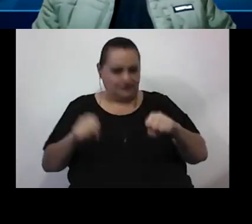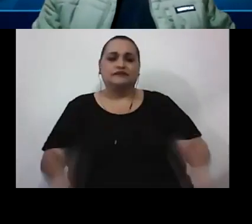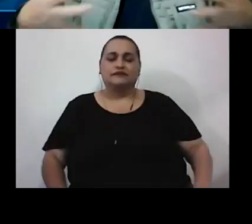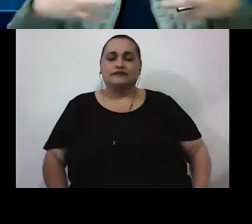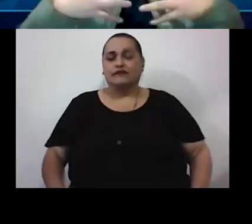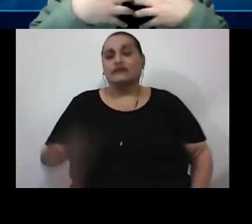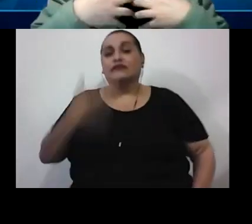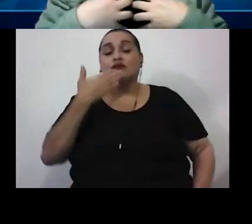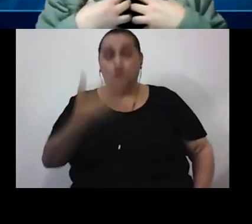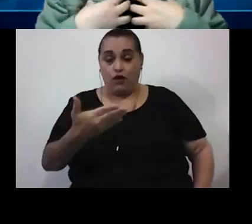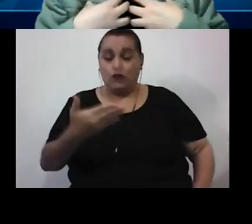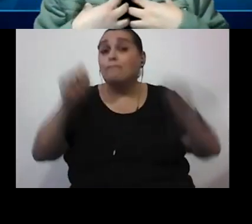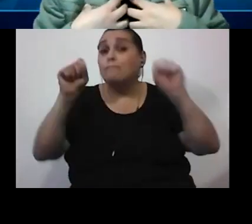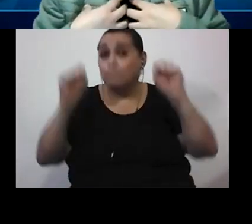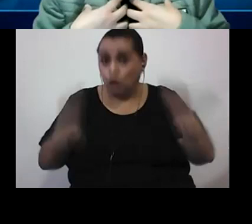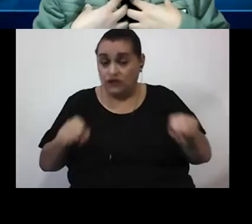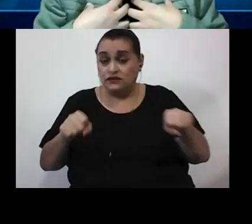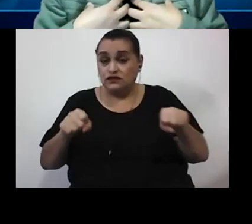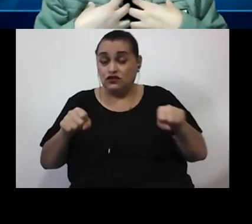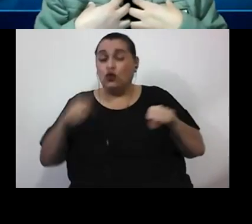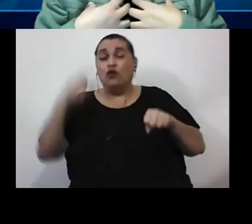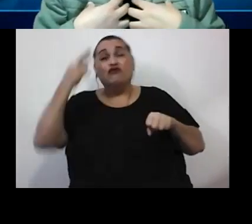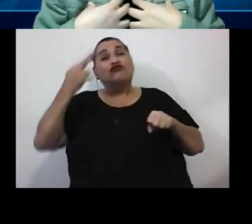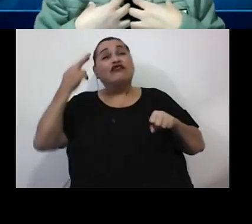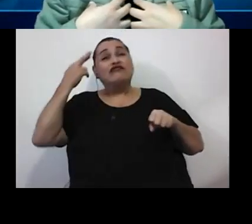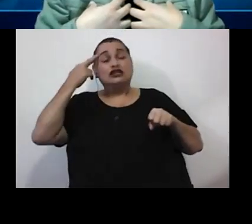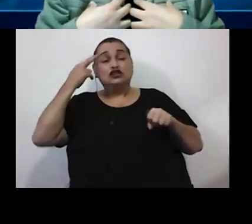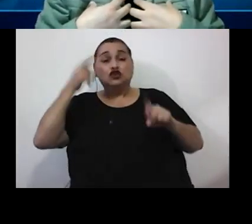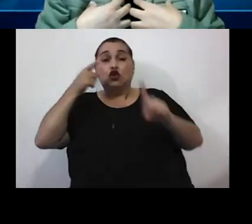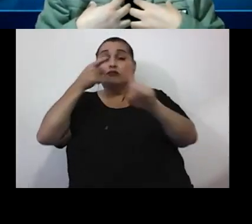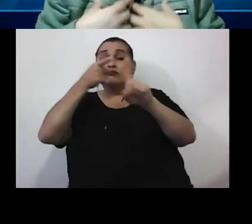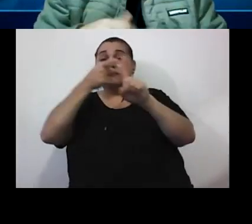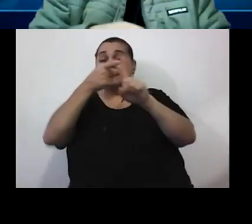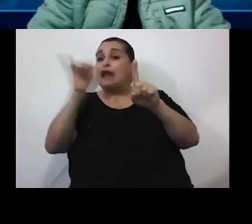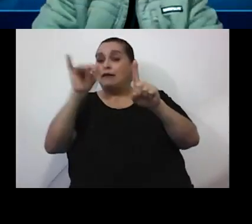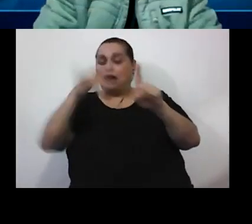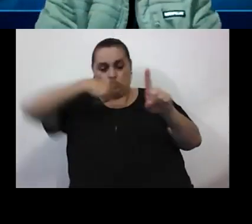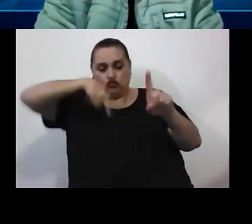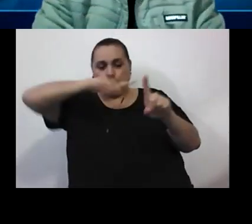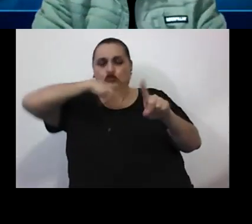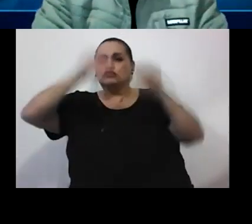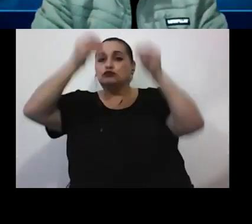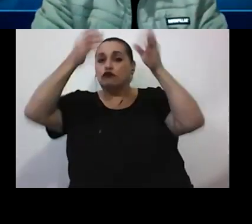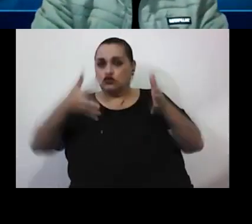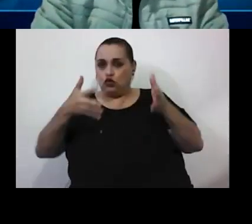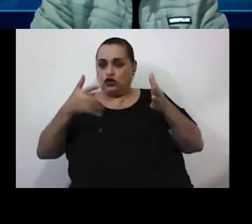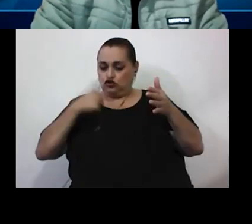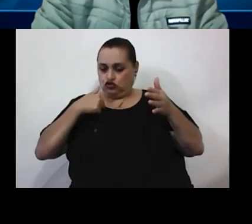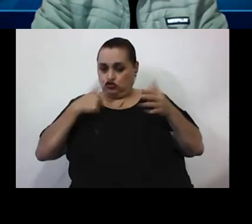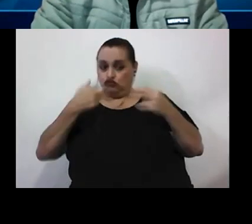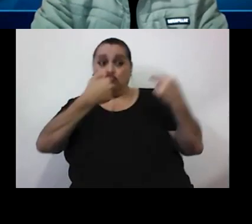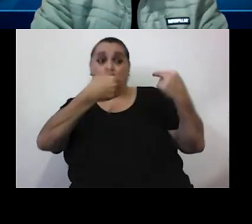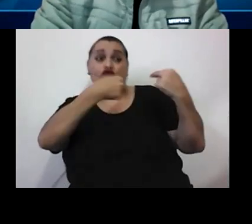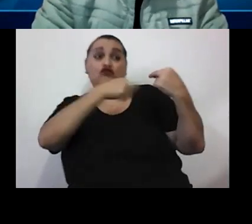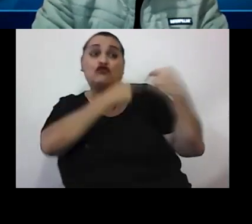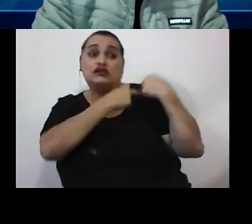Bueno, por tanto, esta reflexión también va al lado nuestro porque somos los encargados de modelar.